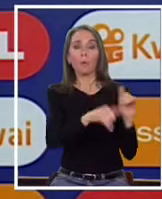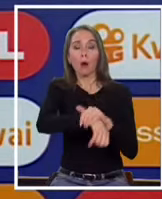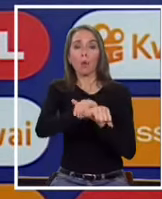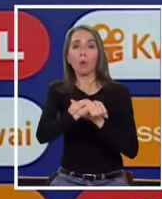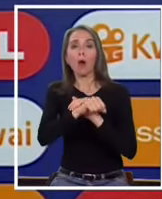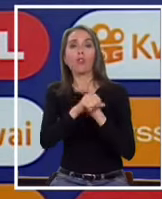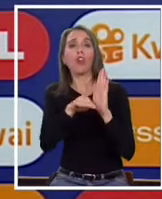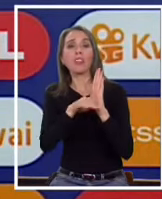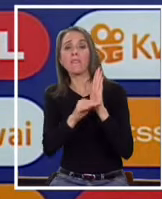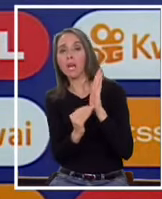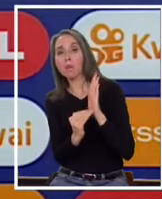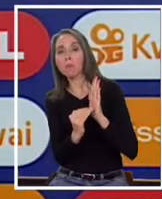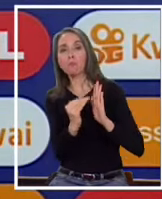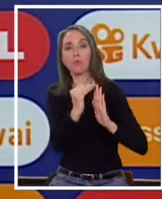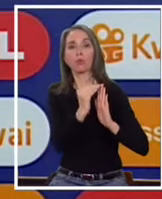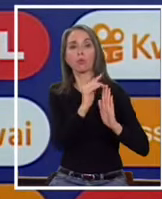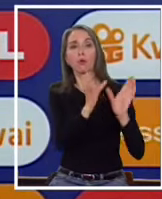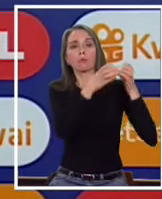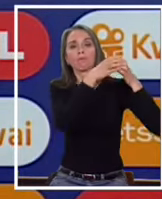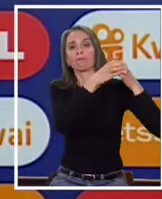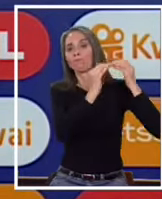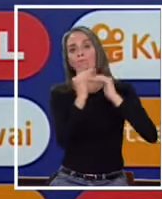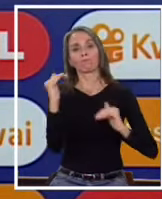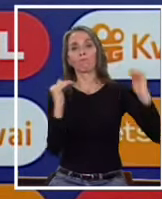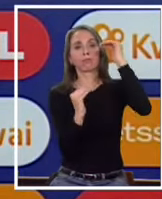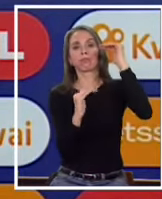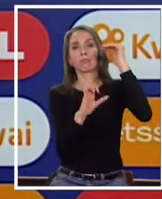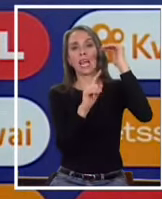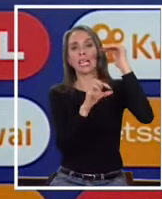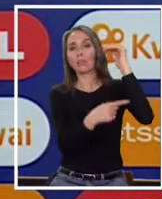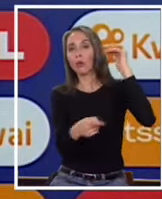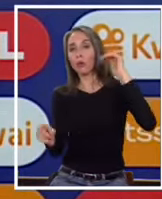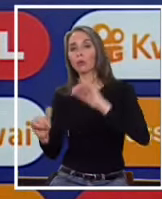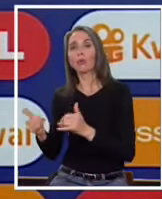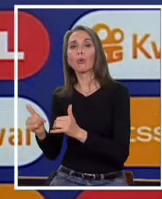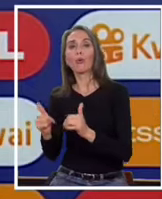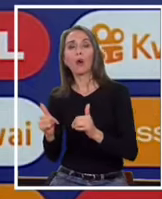nivel alto, que son una élite, están en la élite del fútbol, y hay otros que